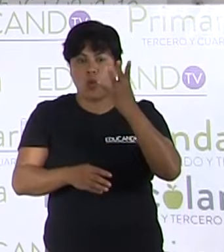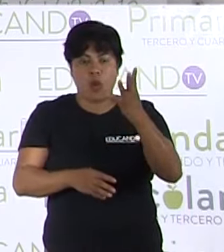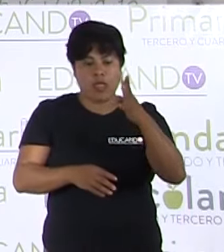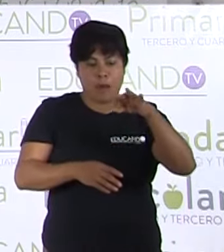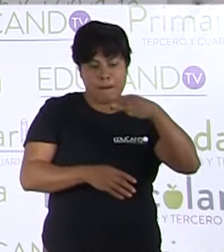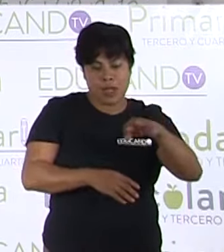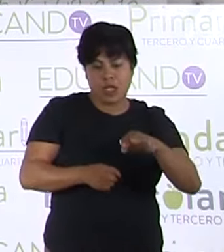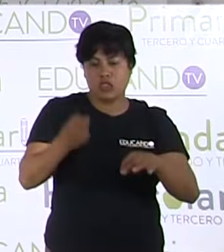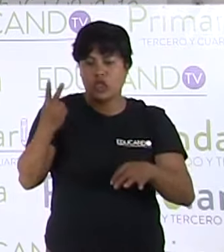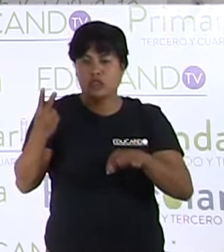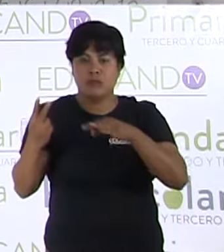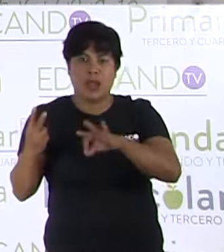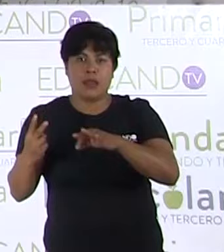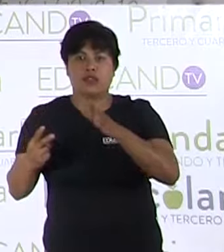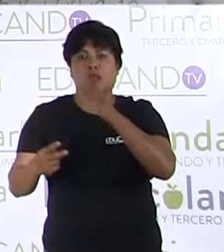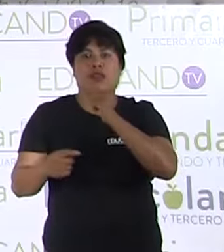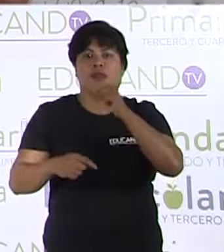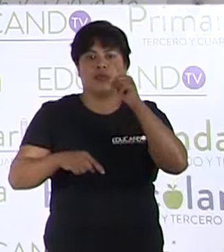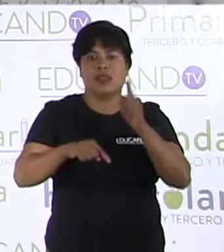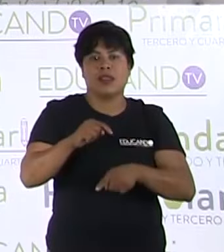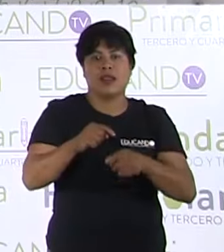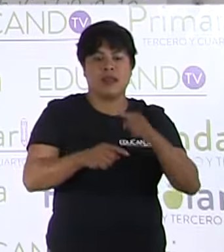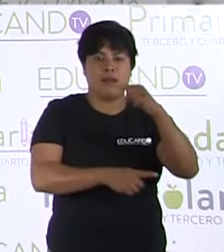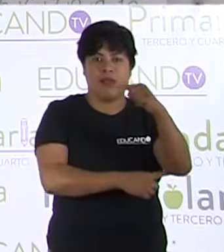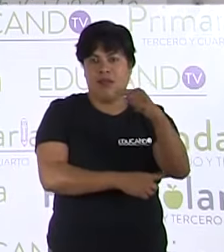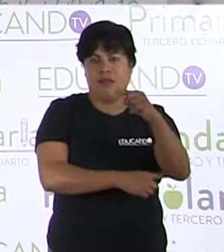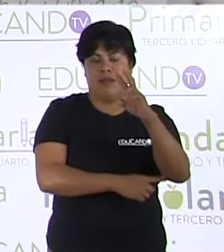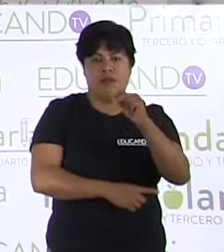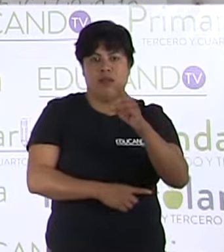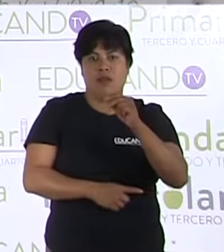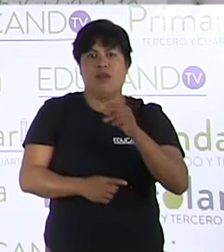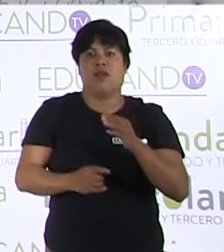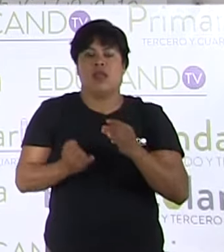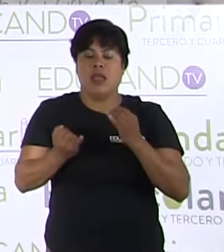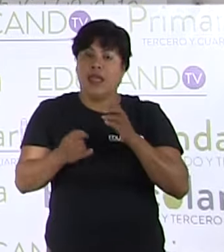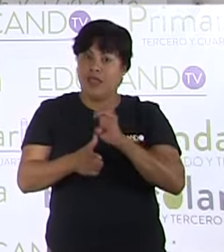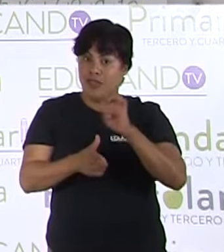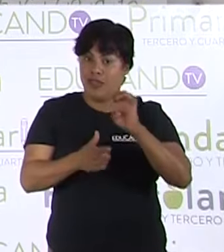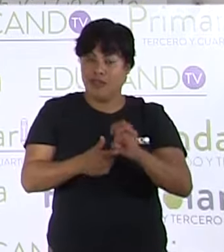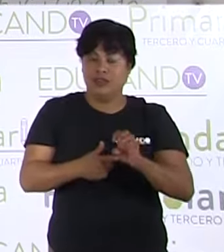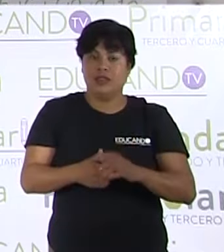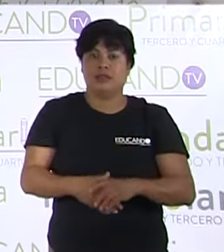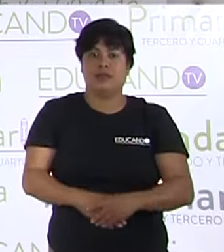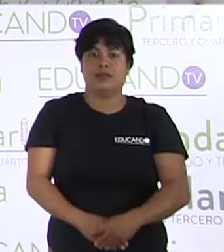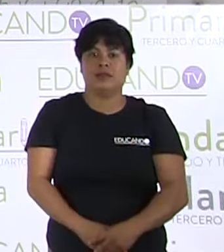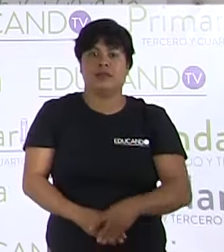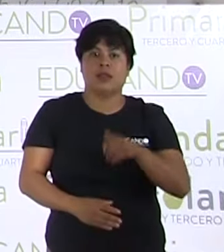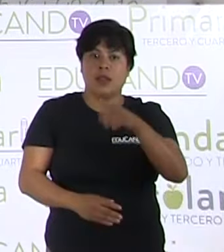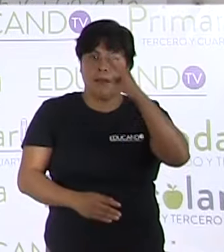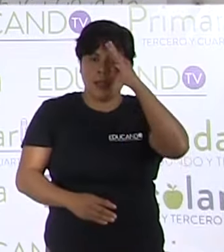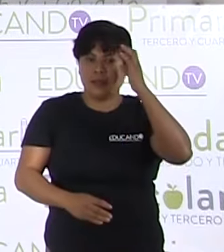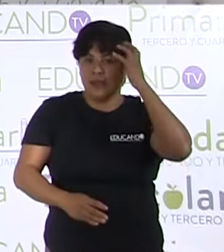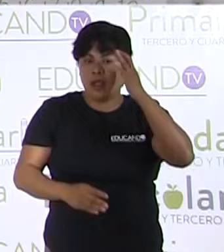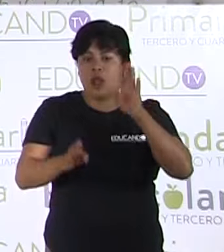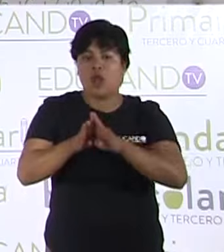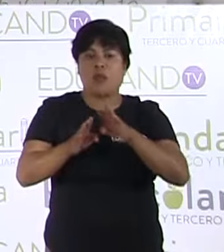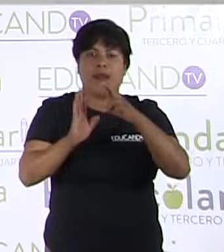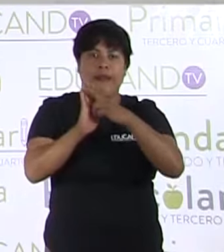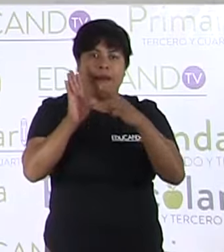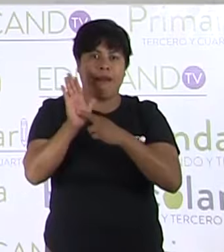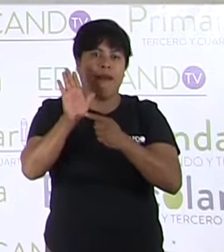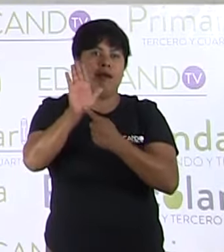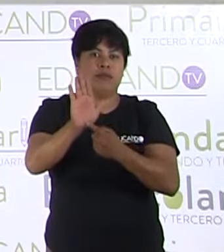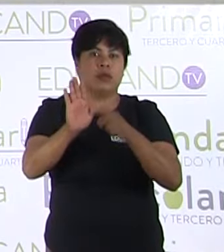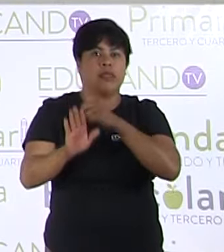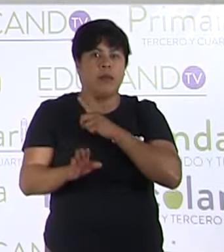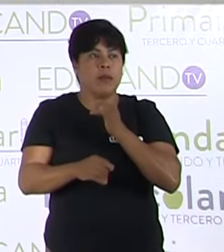dos dos peras no podemos no podemos tener como resultado las Manzanas entonces eh analicen la regla de los signos yo Les recomiendo que